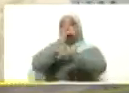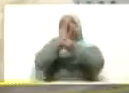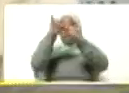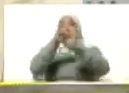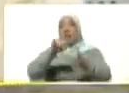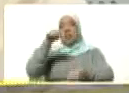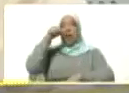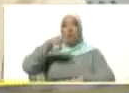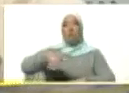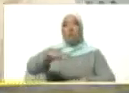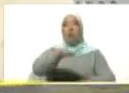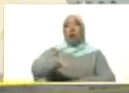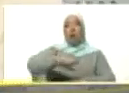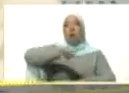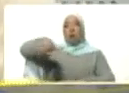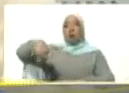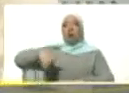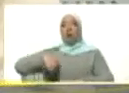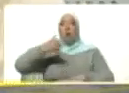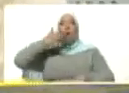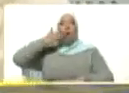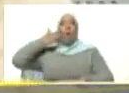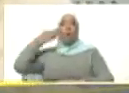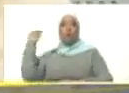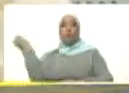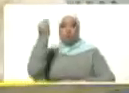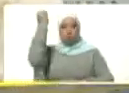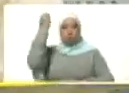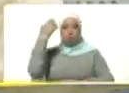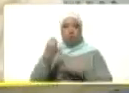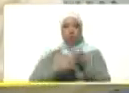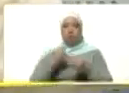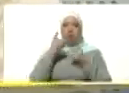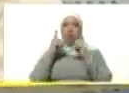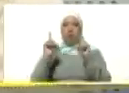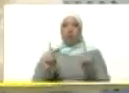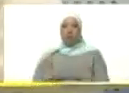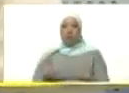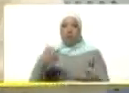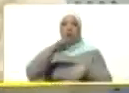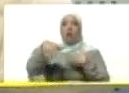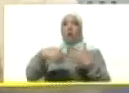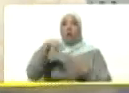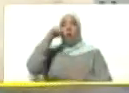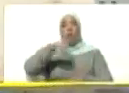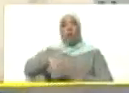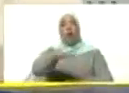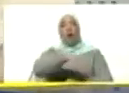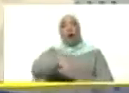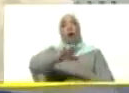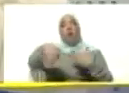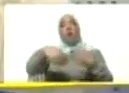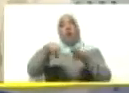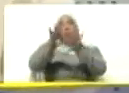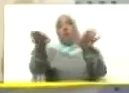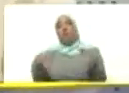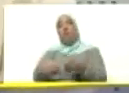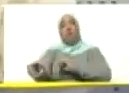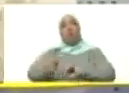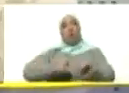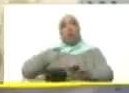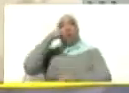pueblo. Así que nosotros vamos orgullosamente, así lo decimos, a todos los pueblos, a todos los movimientos